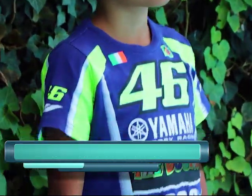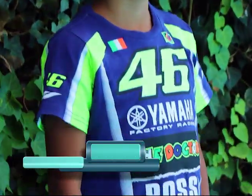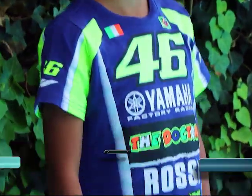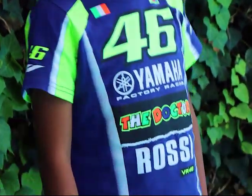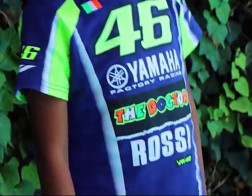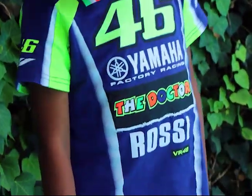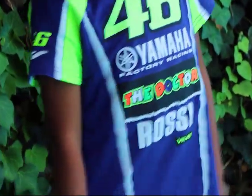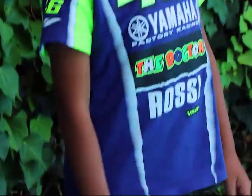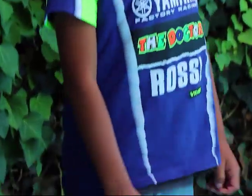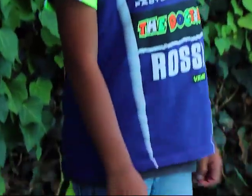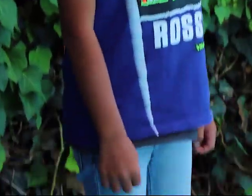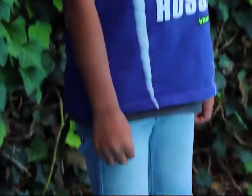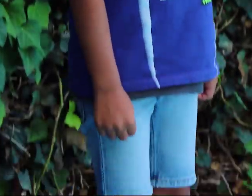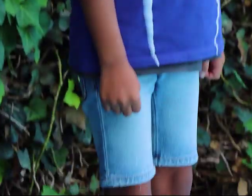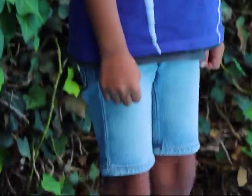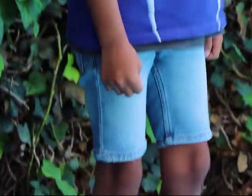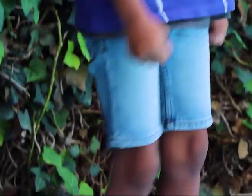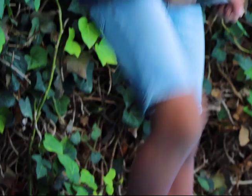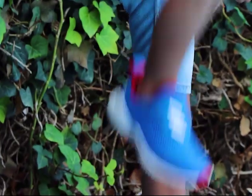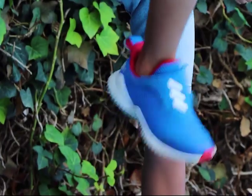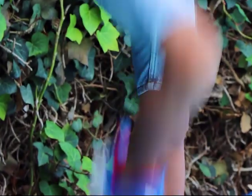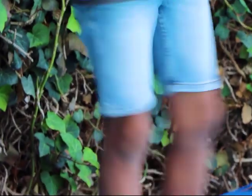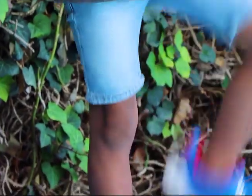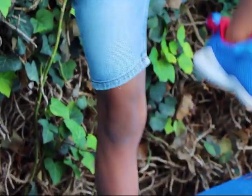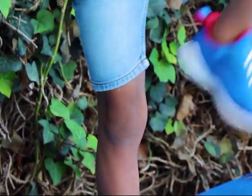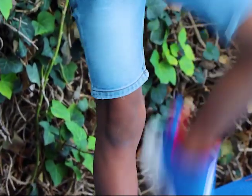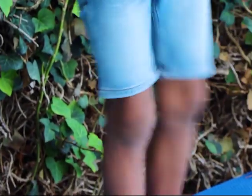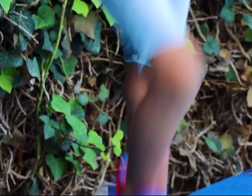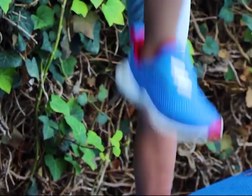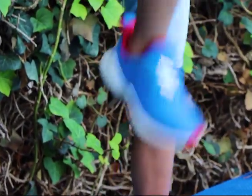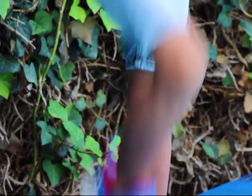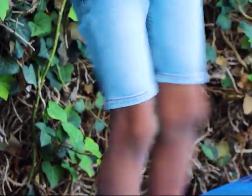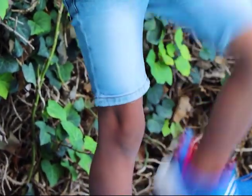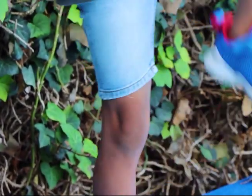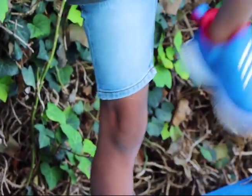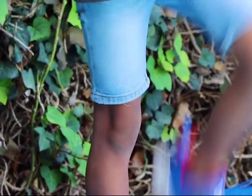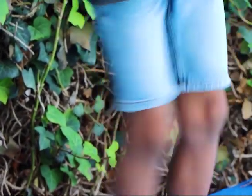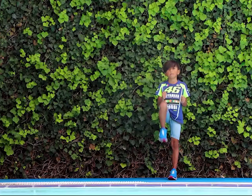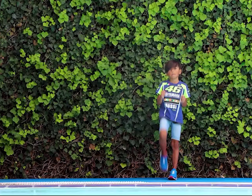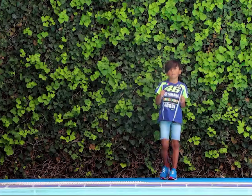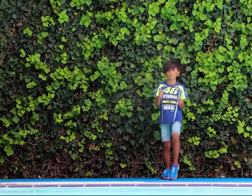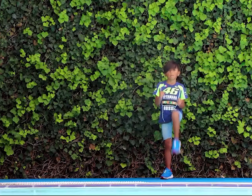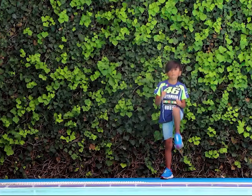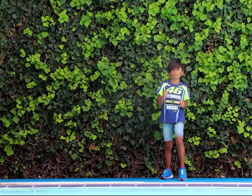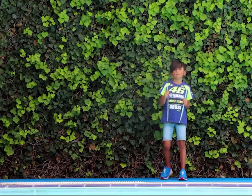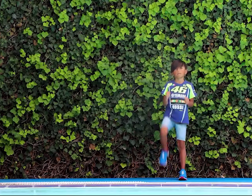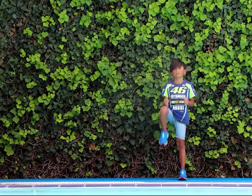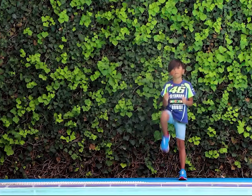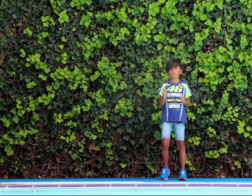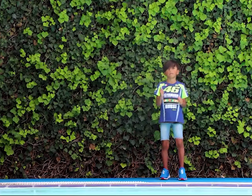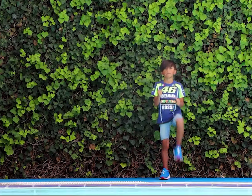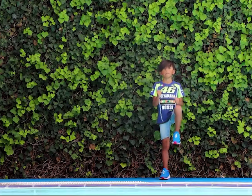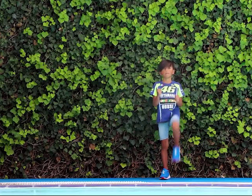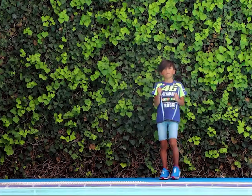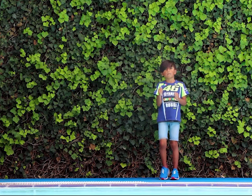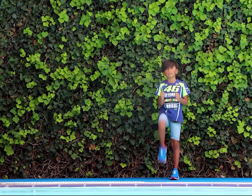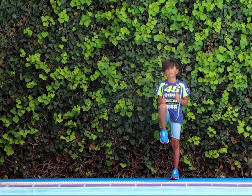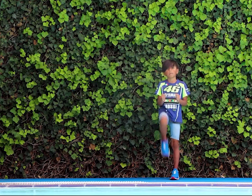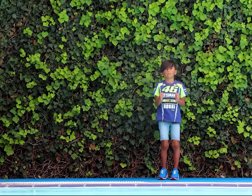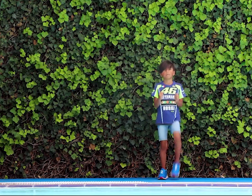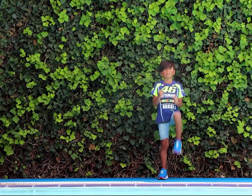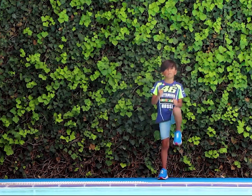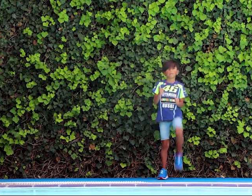y empezamos derecha izquierda espalda bien derecha